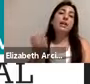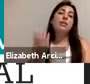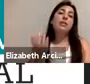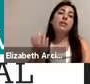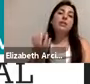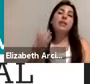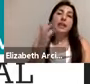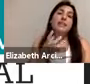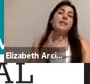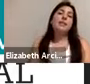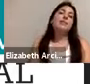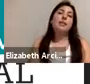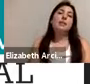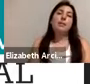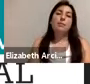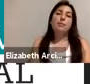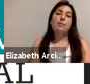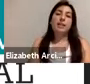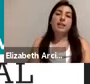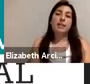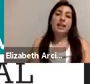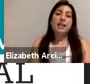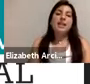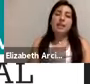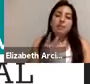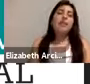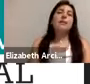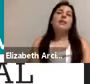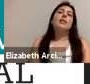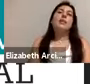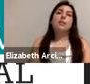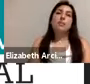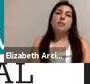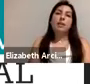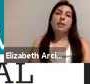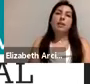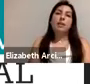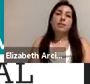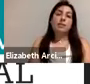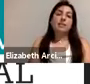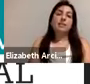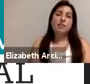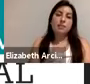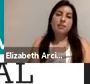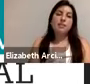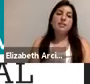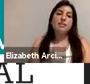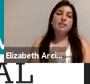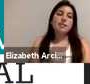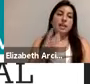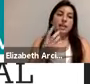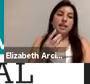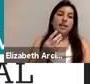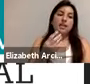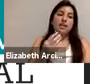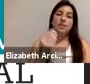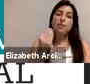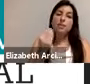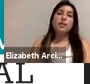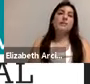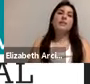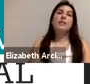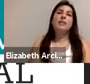si el mejor ojo es el que conserva el campo visual nasal, también creo que tengan una buena adaptación y que sea muy exitosa